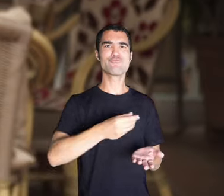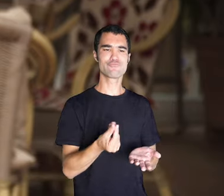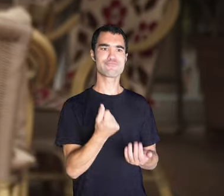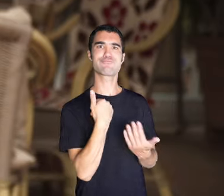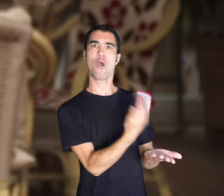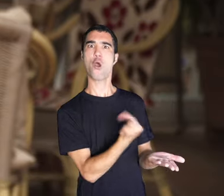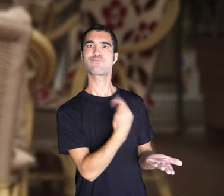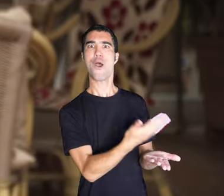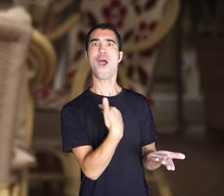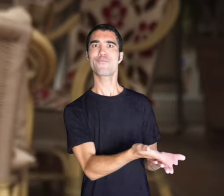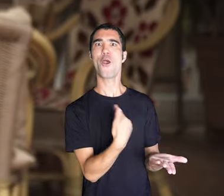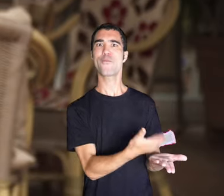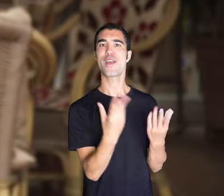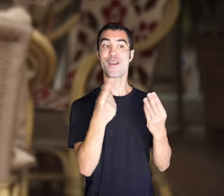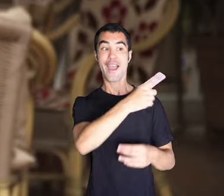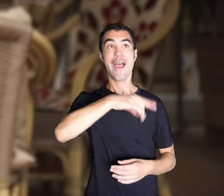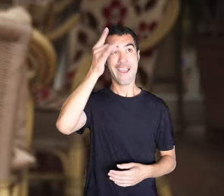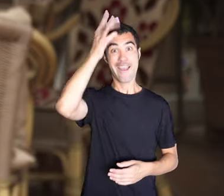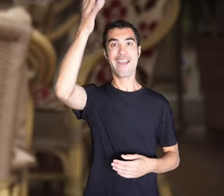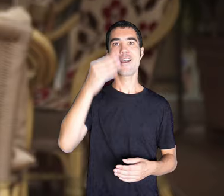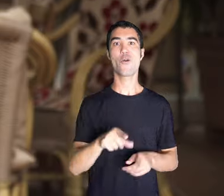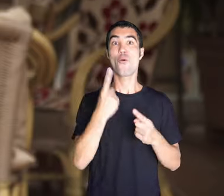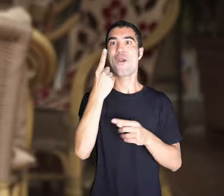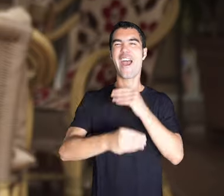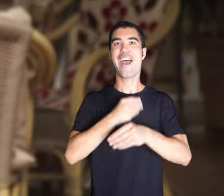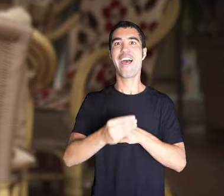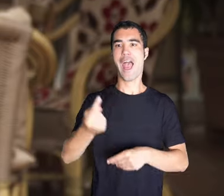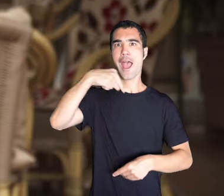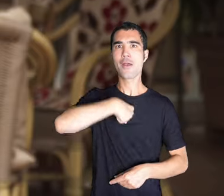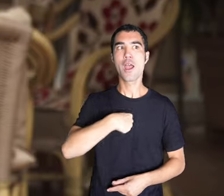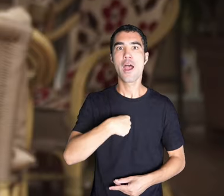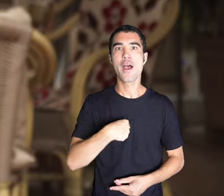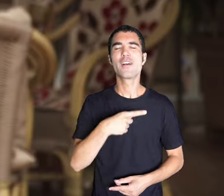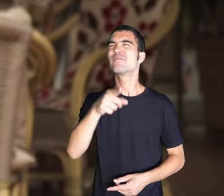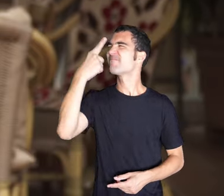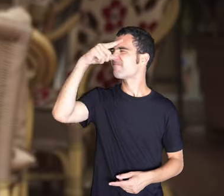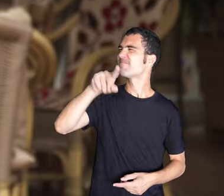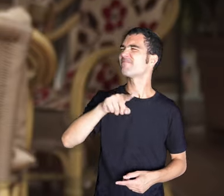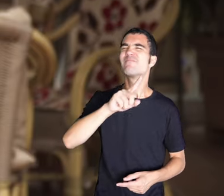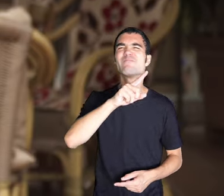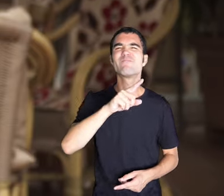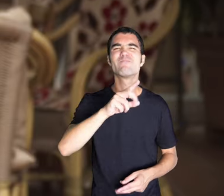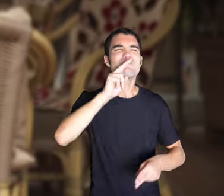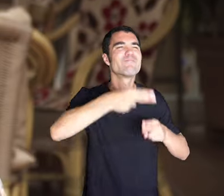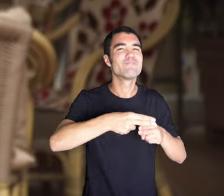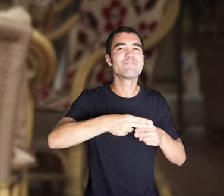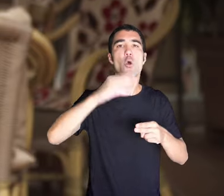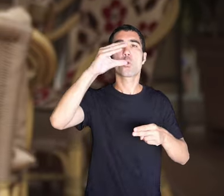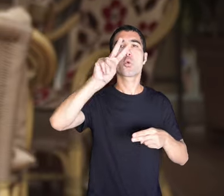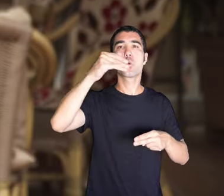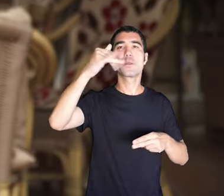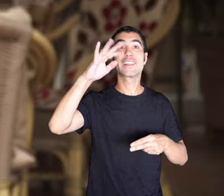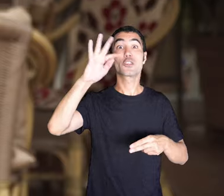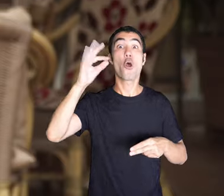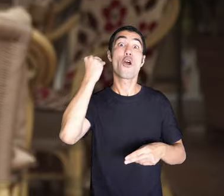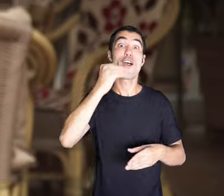propinas. No tuvo mejor idea que de ponerme un... ¿cómo se llama, Jaime? Ahora, un cubito